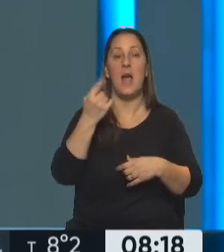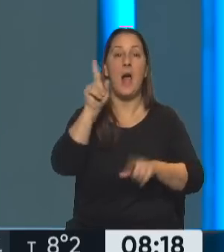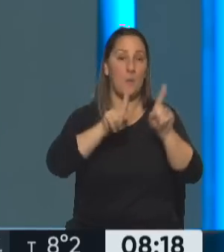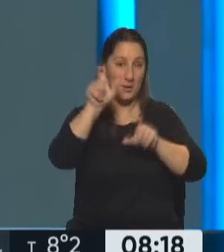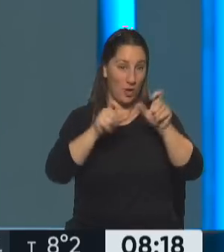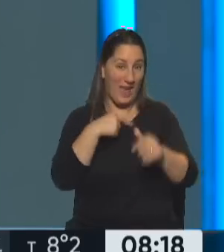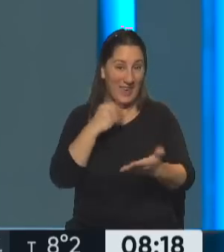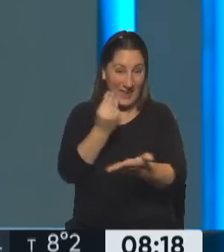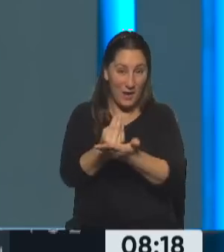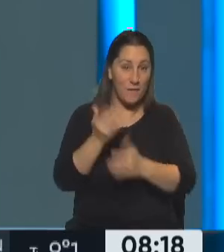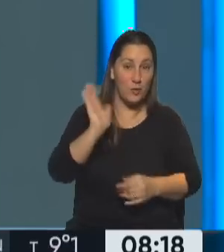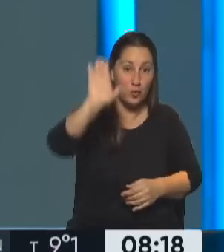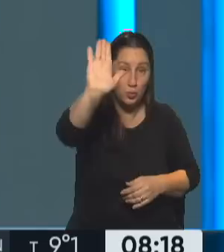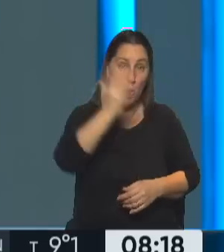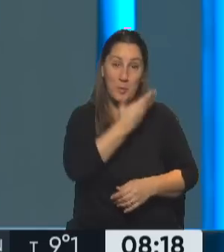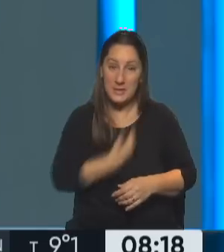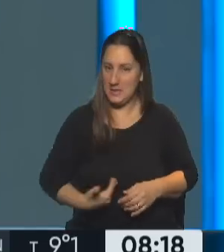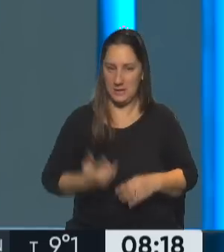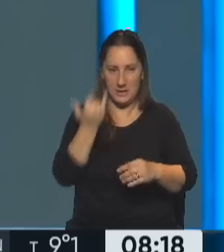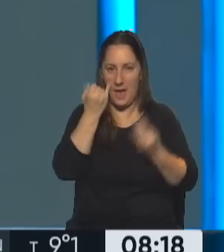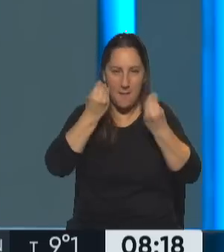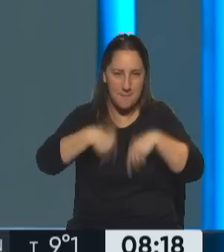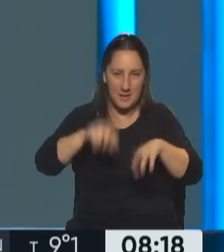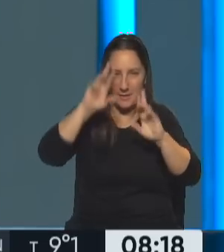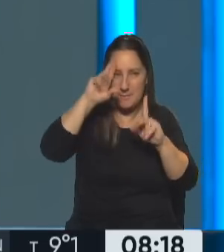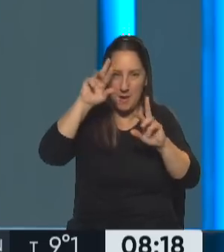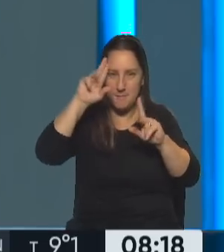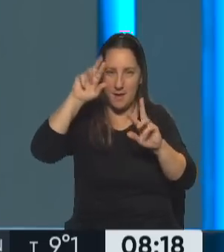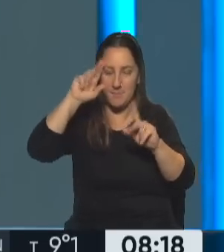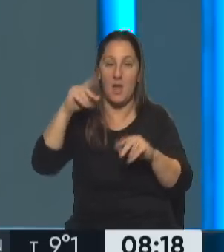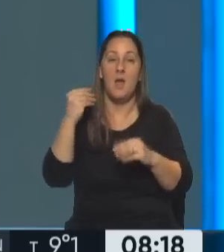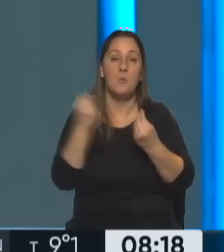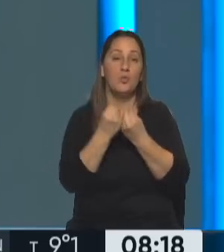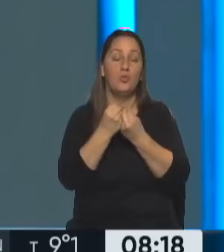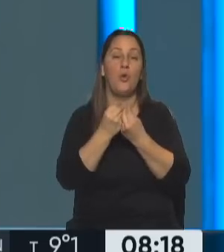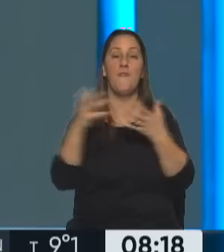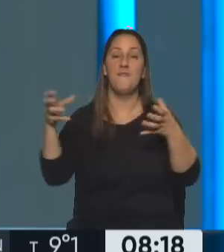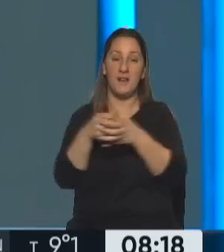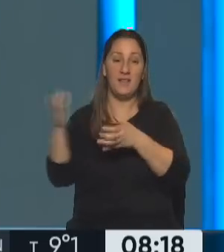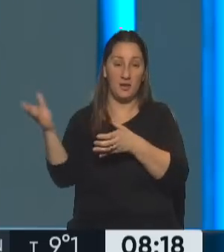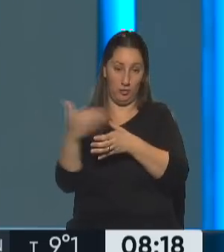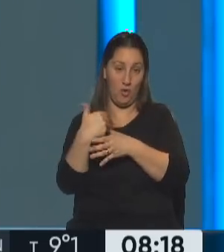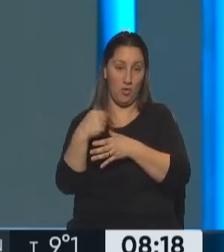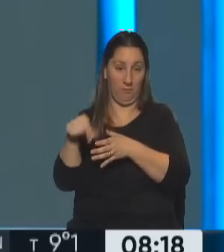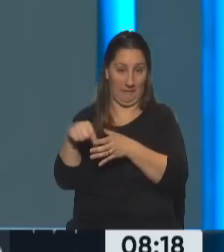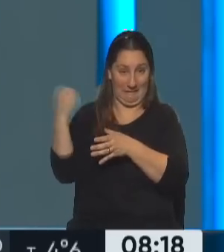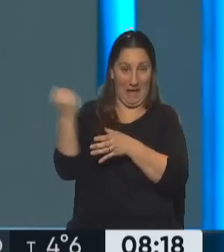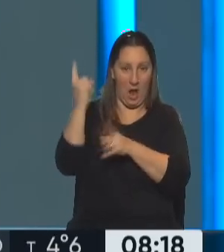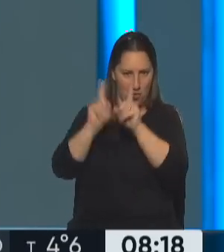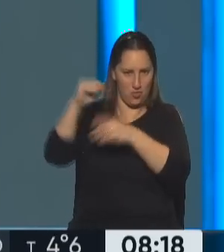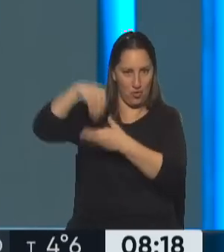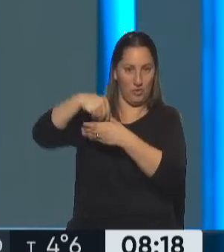el tiempo de descuento, pareciera, ¿no? Teniendo en cuenta que, bueno, hay muchos dirigentes del Frente de Todos que probablemente tengan aspiraciones